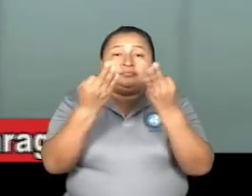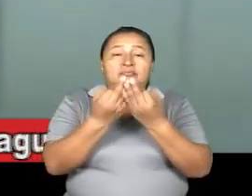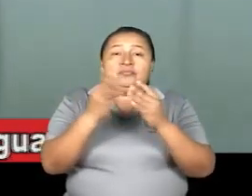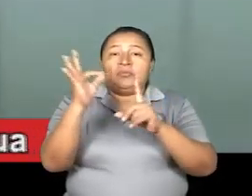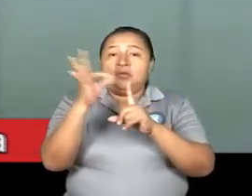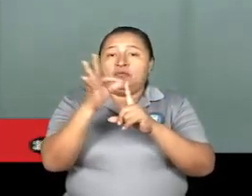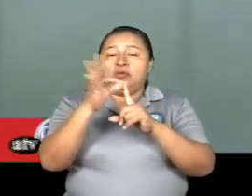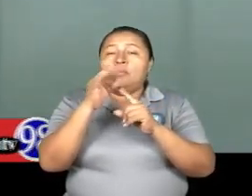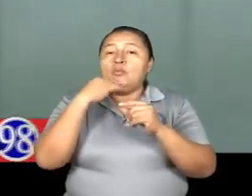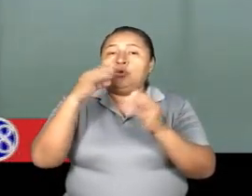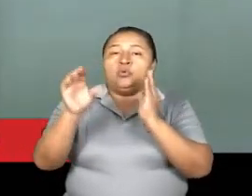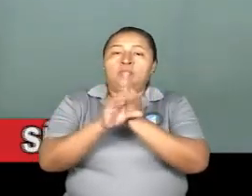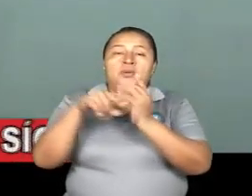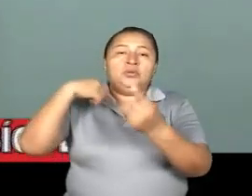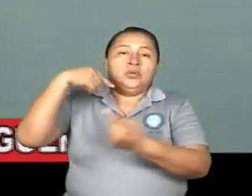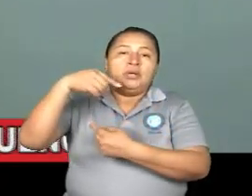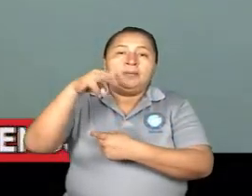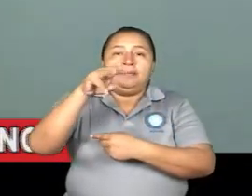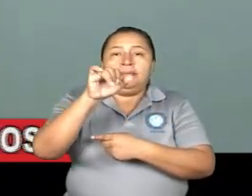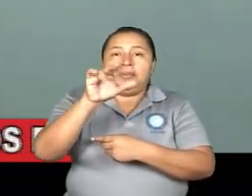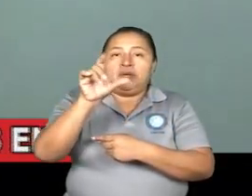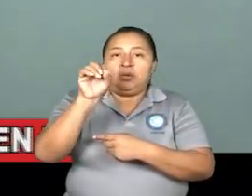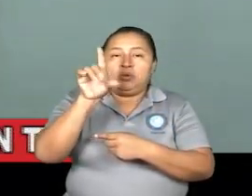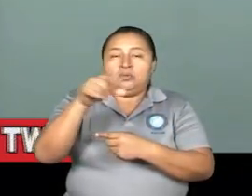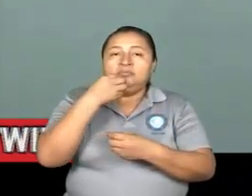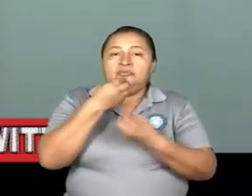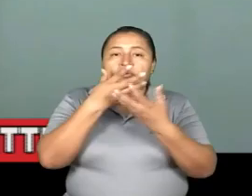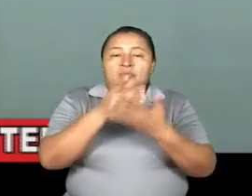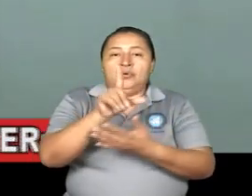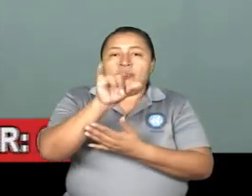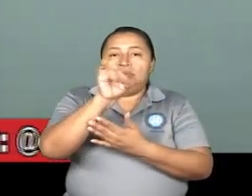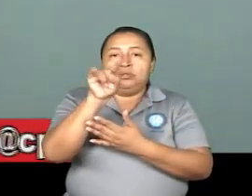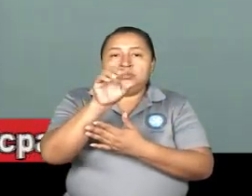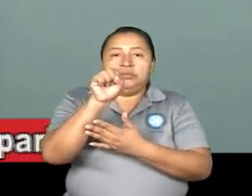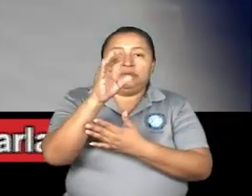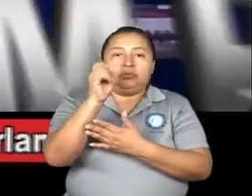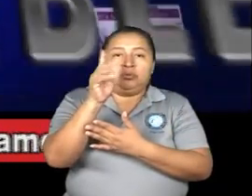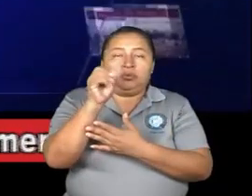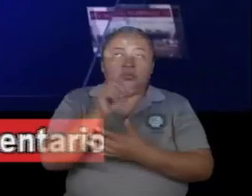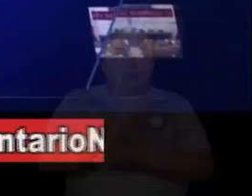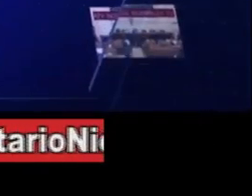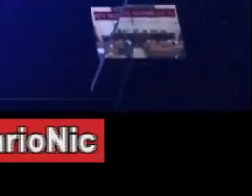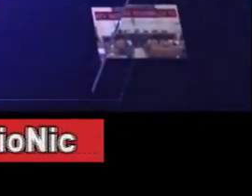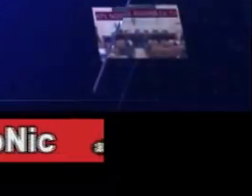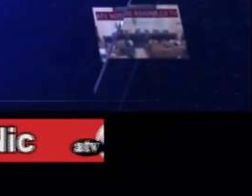Florida por el huracán Michael. Para el Canal Parlamentario, informó Liz Escoto.